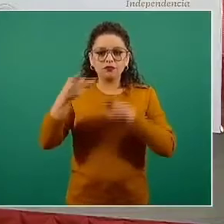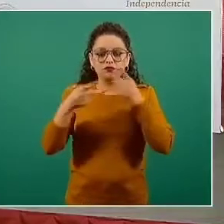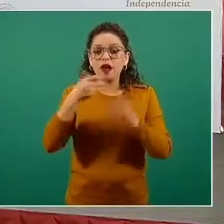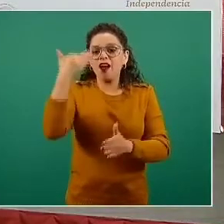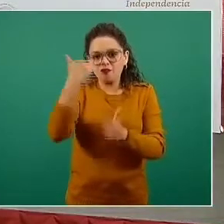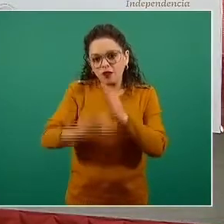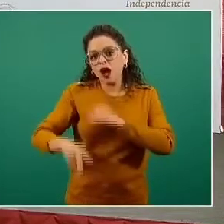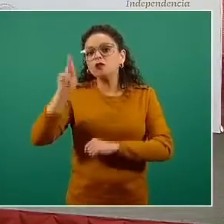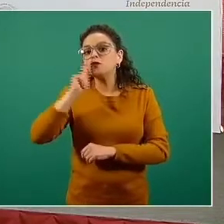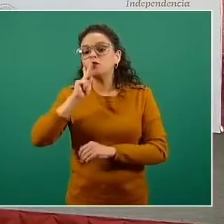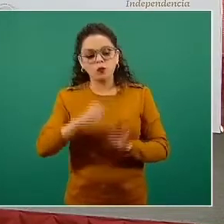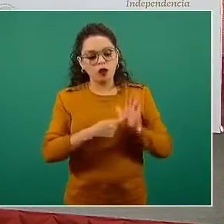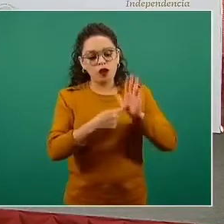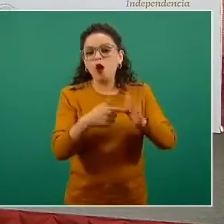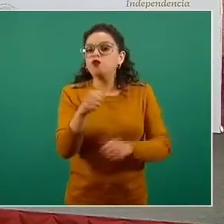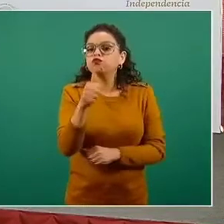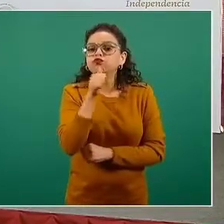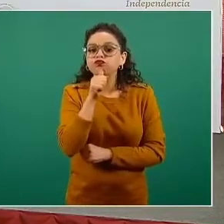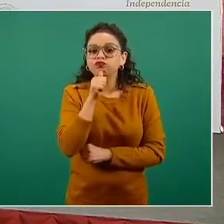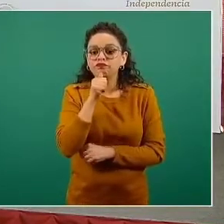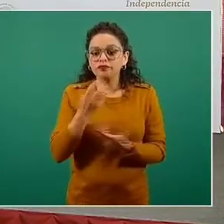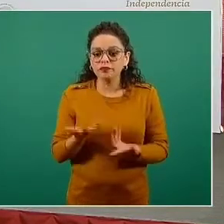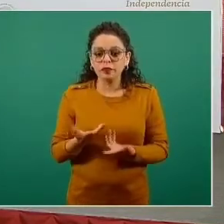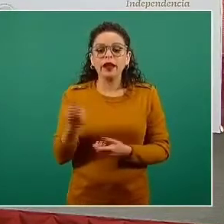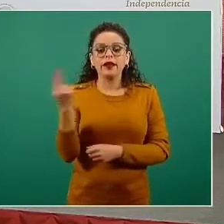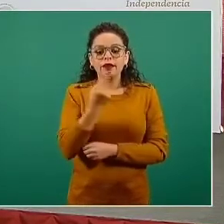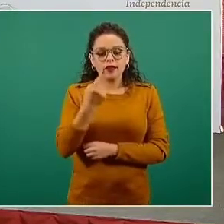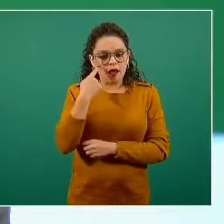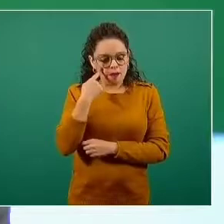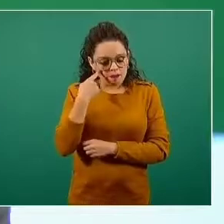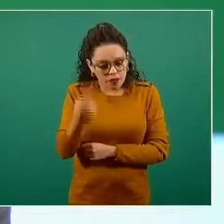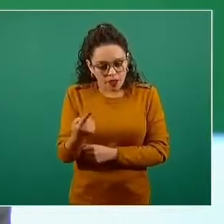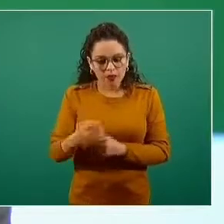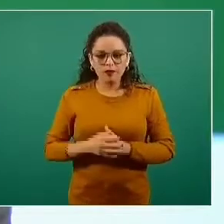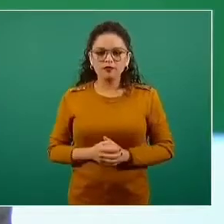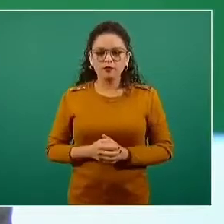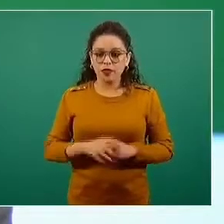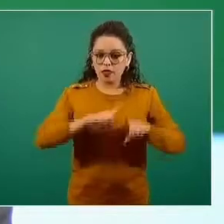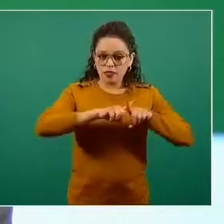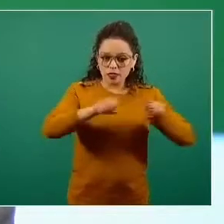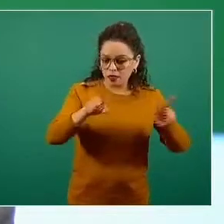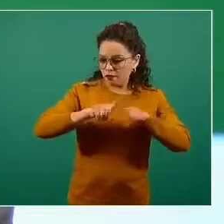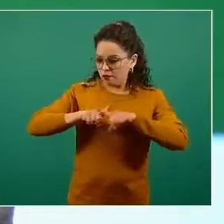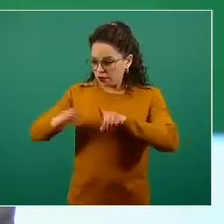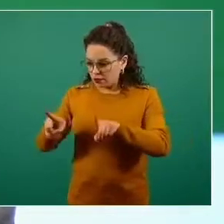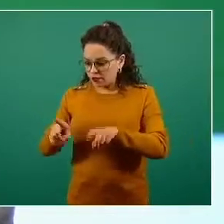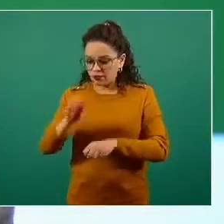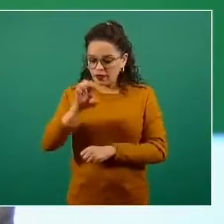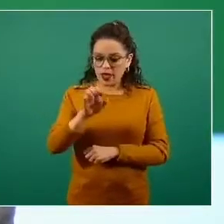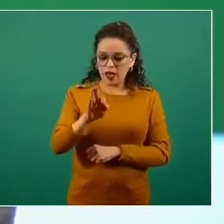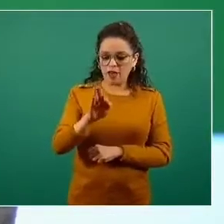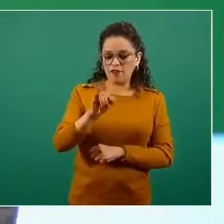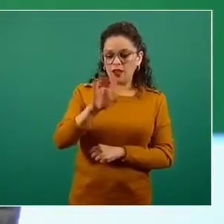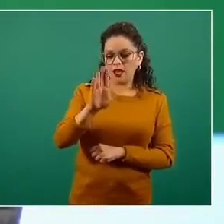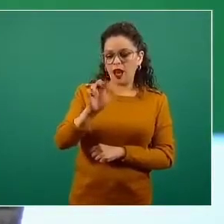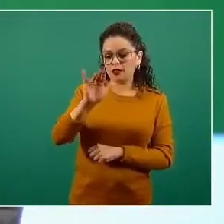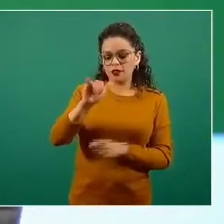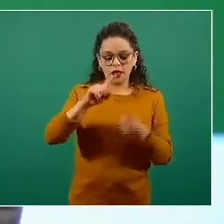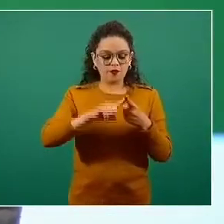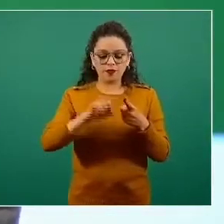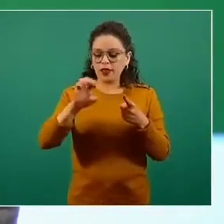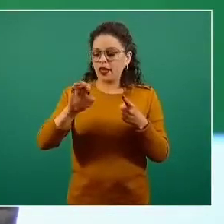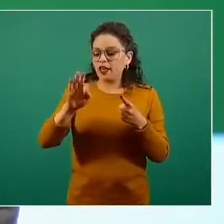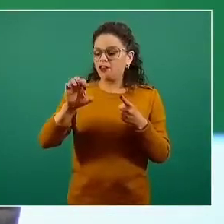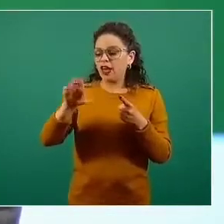fundamentados. Y habría que ver, desde luego, la diferencia entre eficacia y efectividad desde el punto de vista